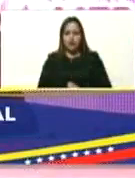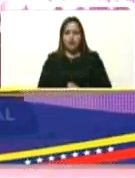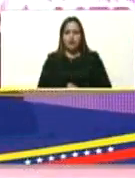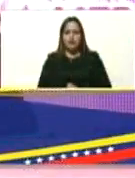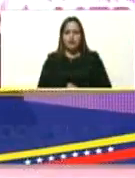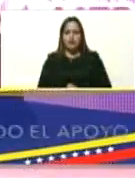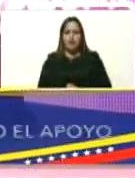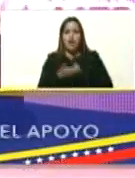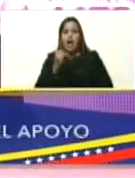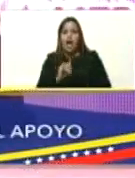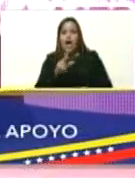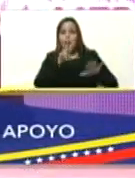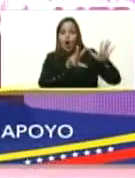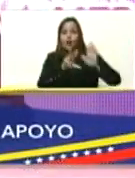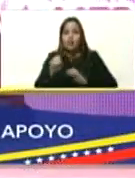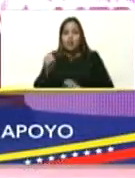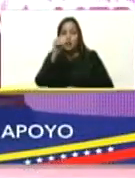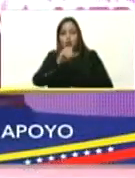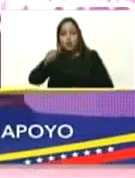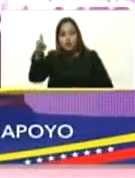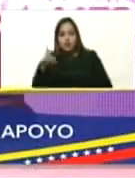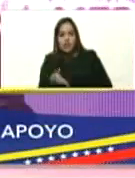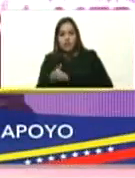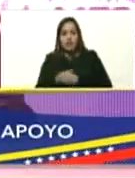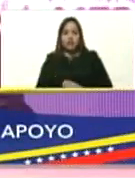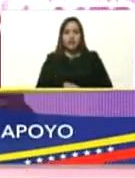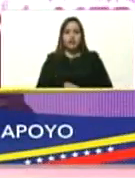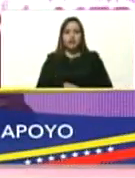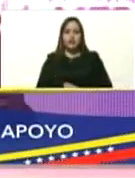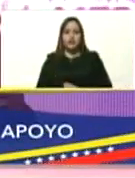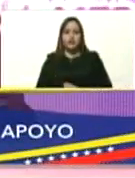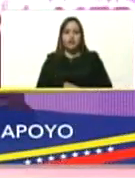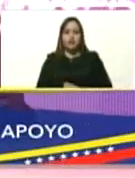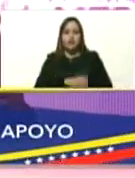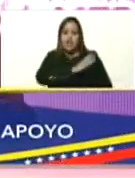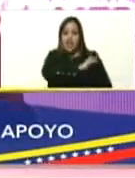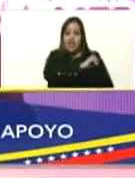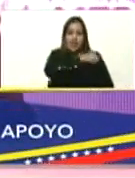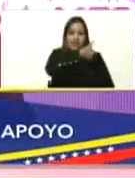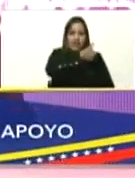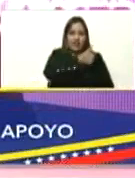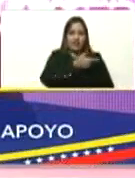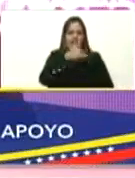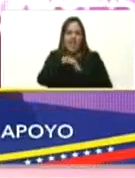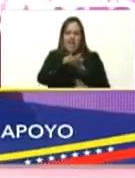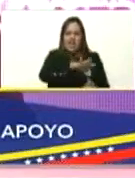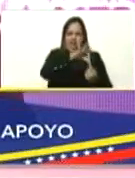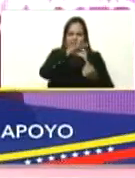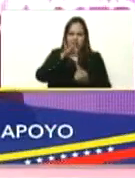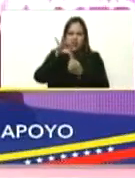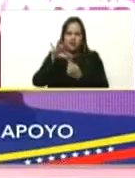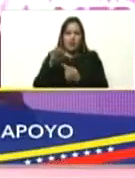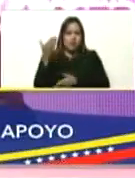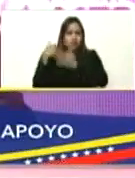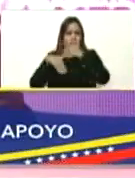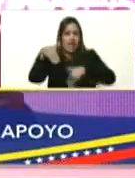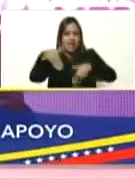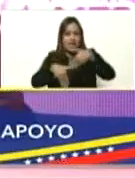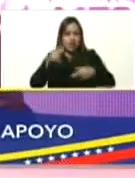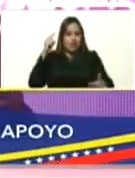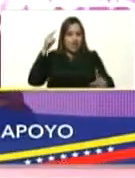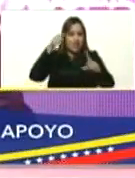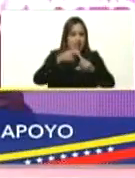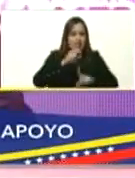ocupó el 80% de las jefas que fueron electas en las elecciones directas